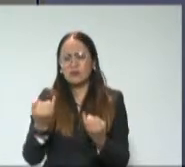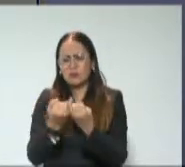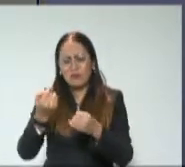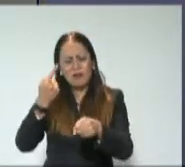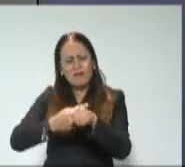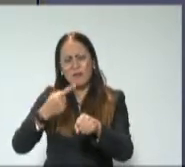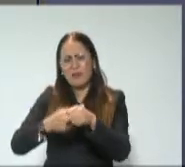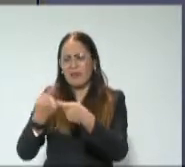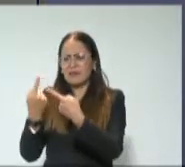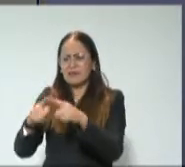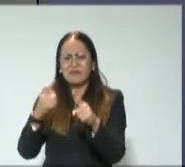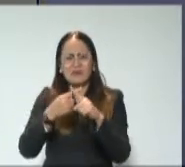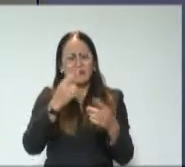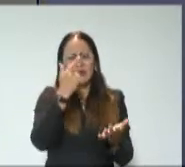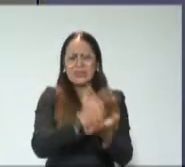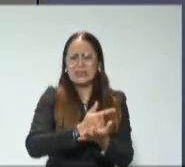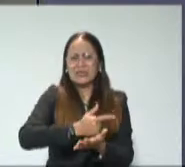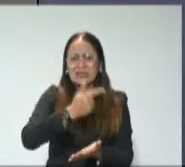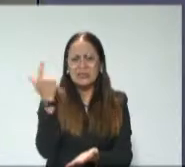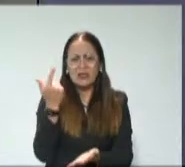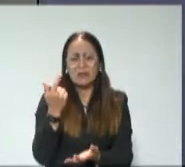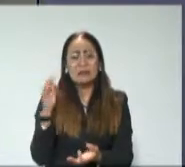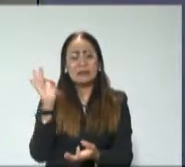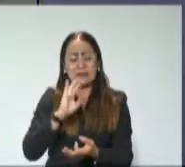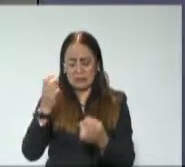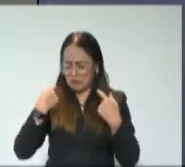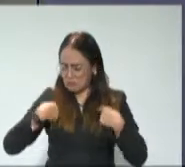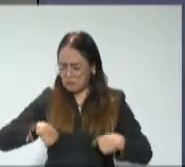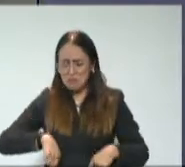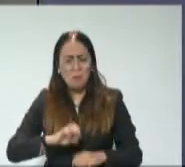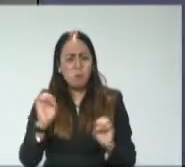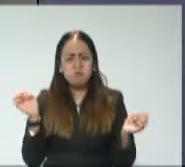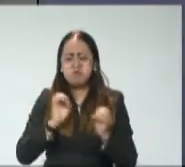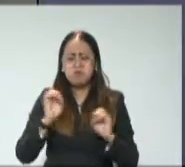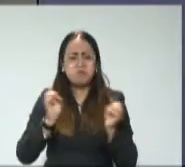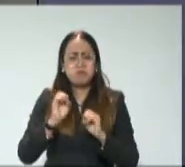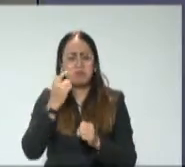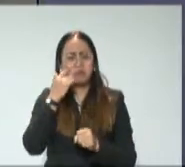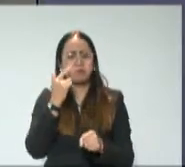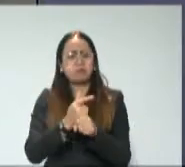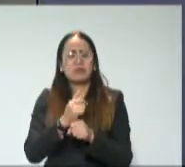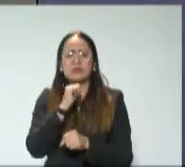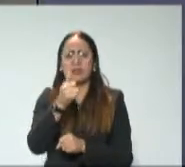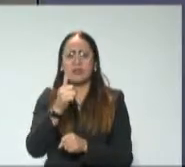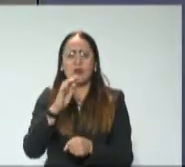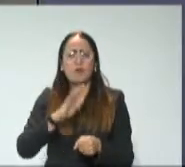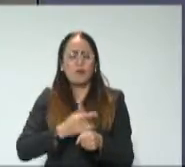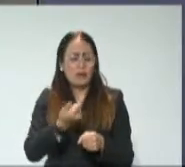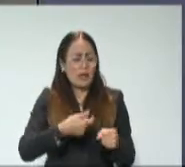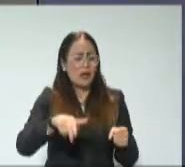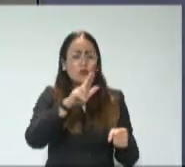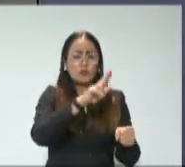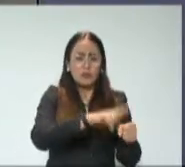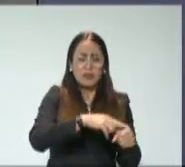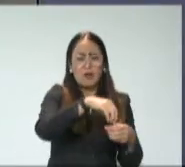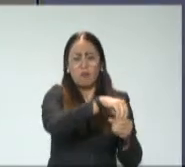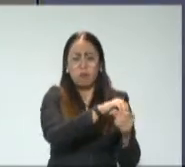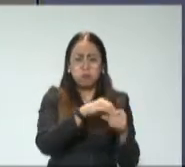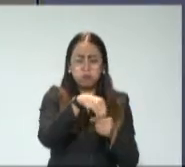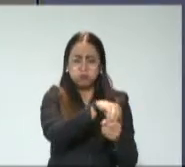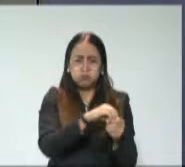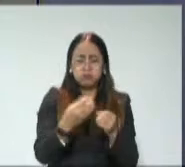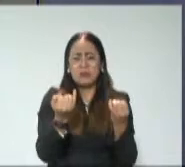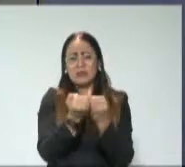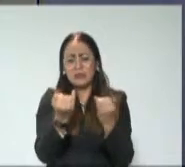enfermedades muchas A lo mejor todavía ni manifiestas porque con la constricción con la contracción de los lugares y con las Eh